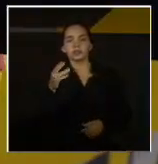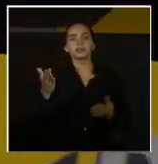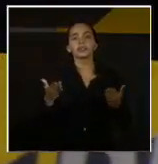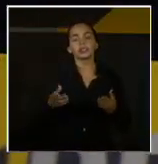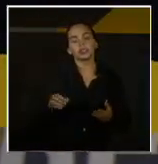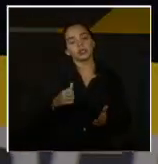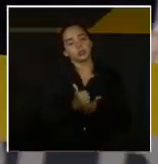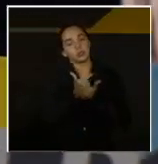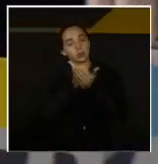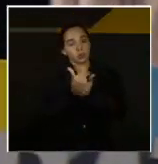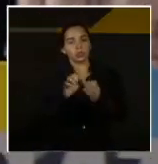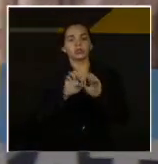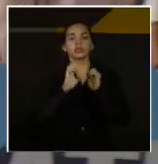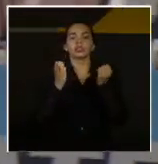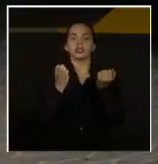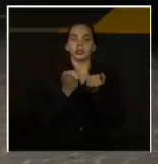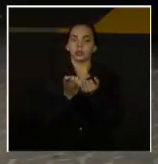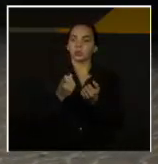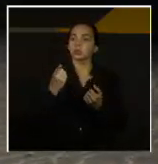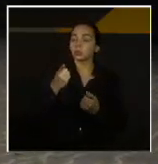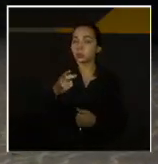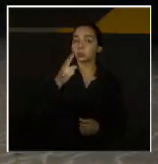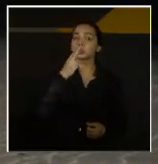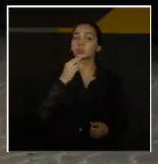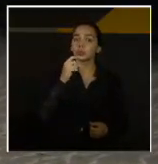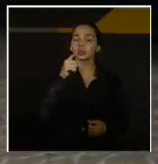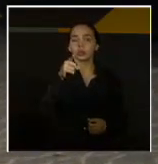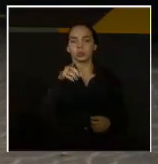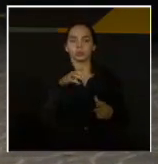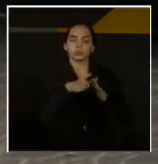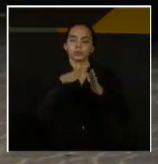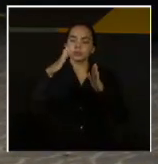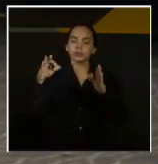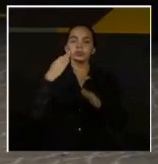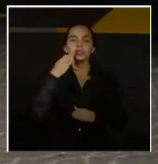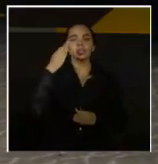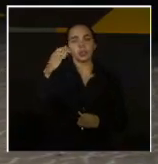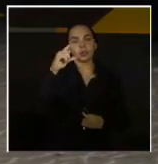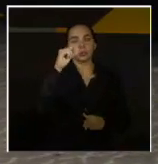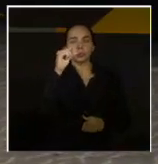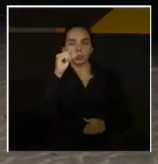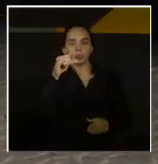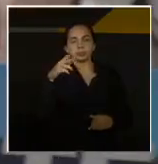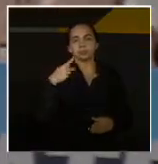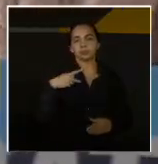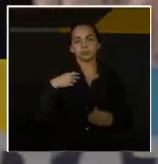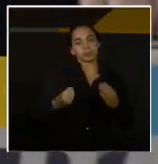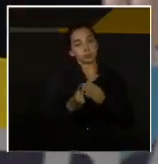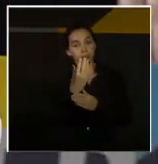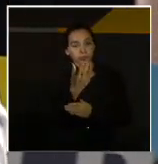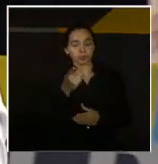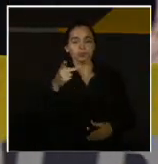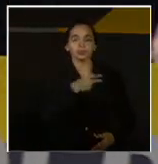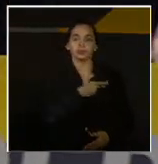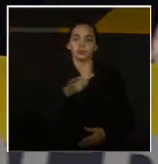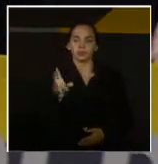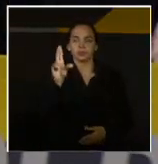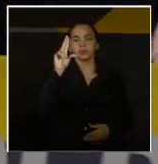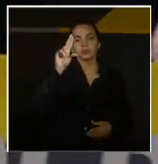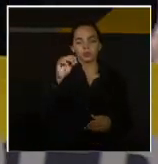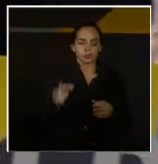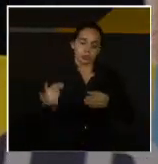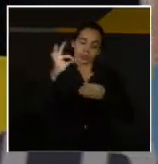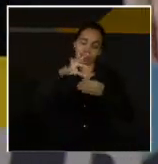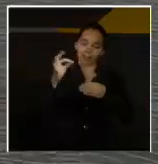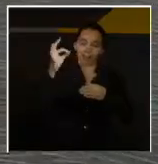apoyos sociales sean una herramienta para que a mediano plazo la gente pueda salir de esa pobreza y no sea una herramienta electoral para que cada